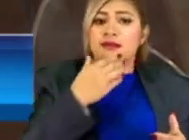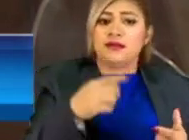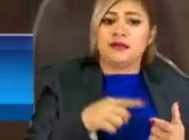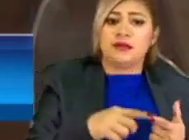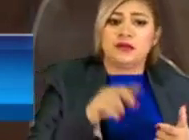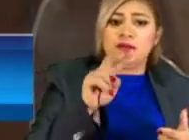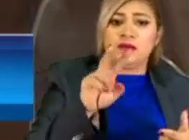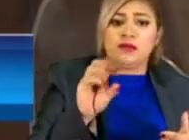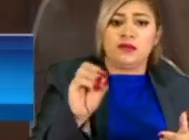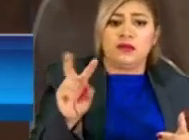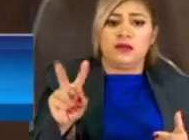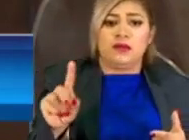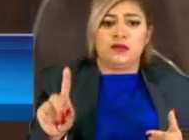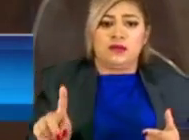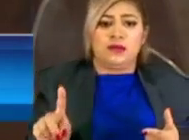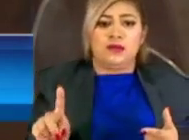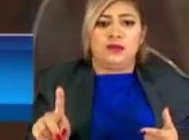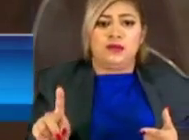incluyen